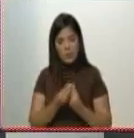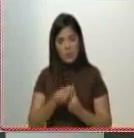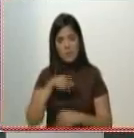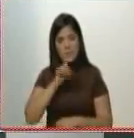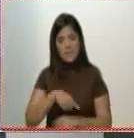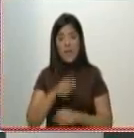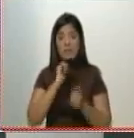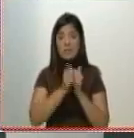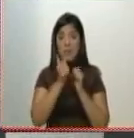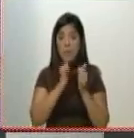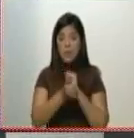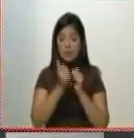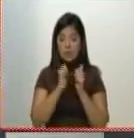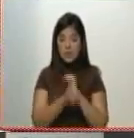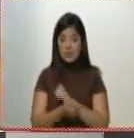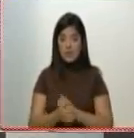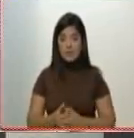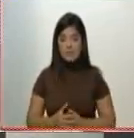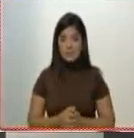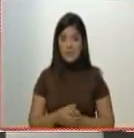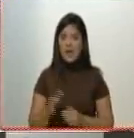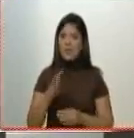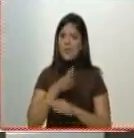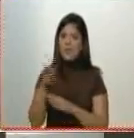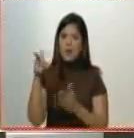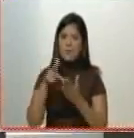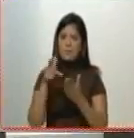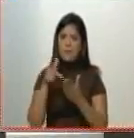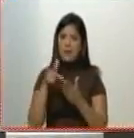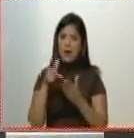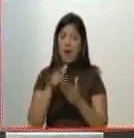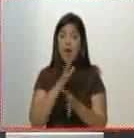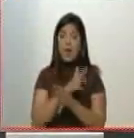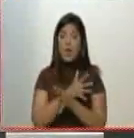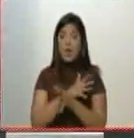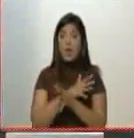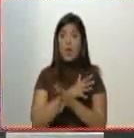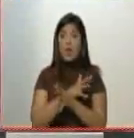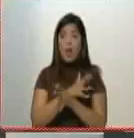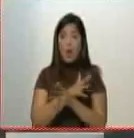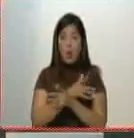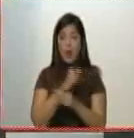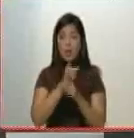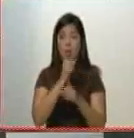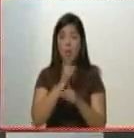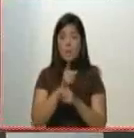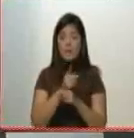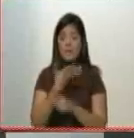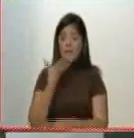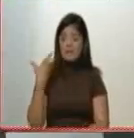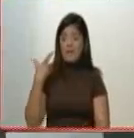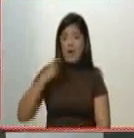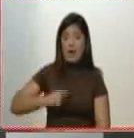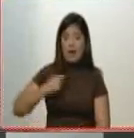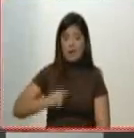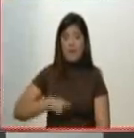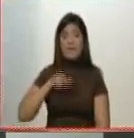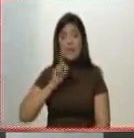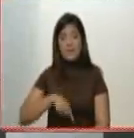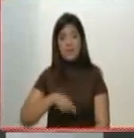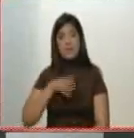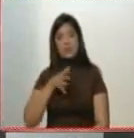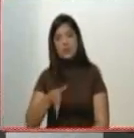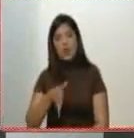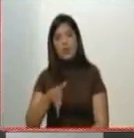de atletas, medallistas venezolanos que participaron en las justas deportivas de Toronto 2015 recientemente y que forman parte